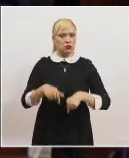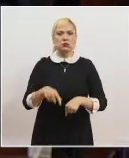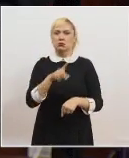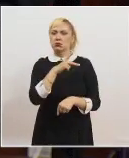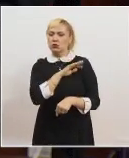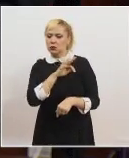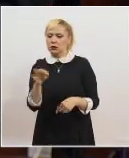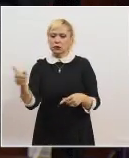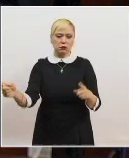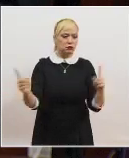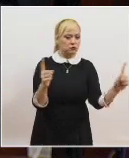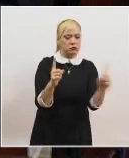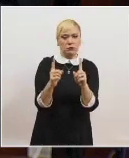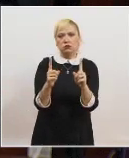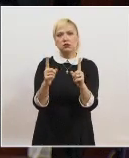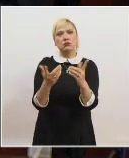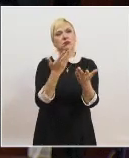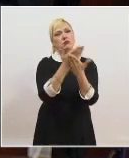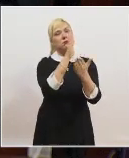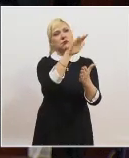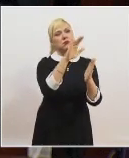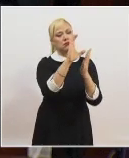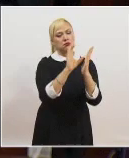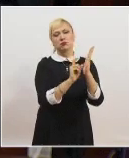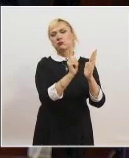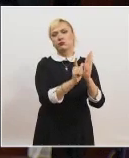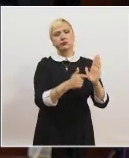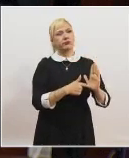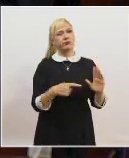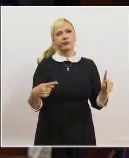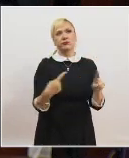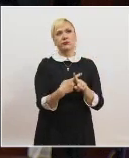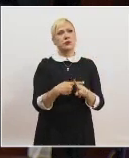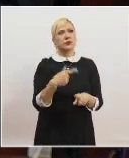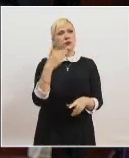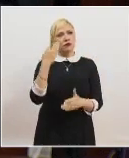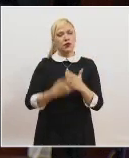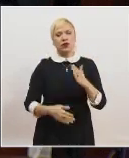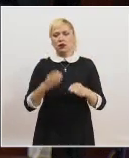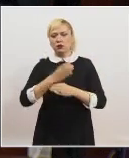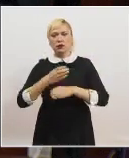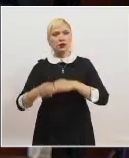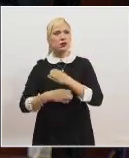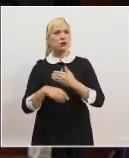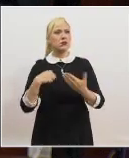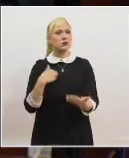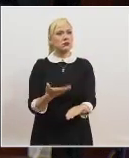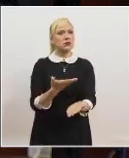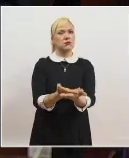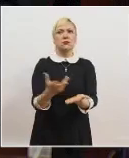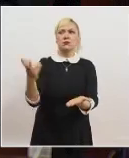de la vista, plantear la inconstitucionalidad del precepto en el que se sustenta la causa